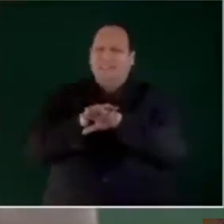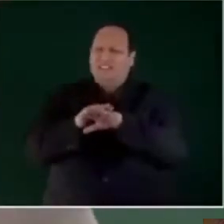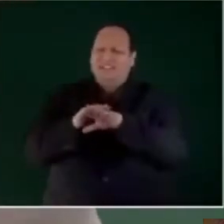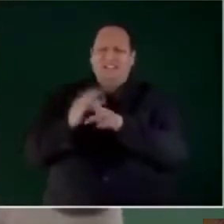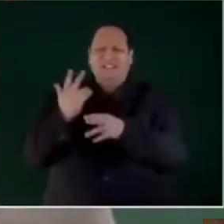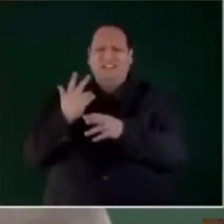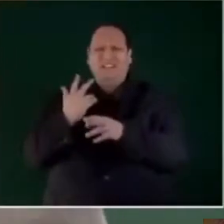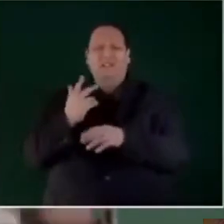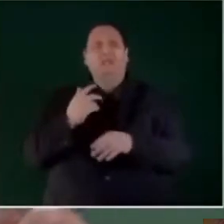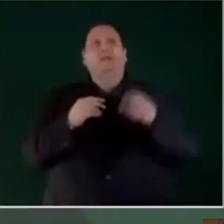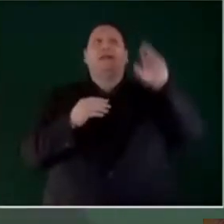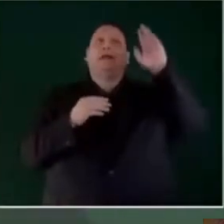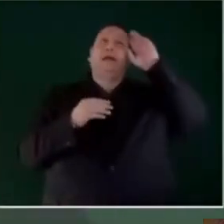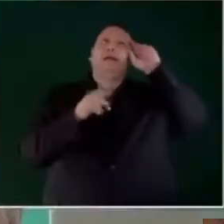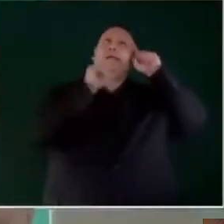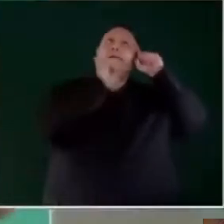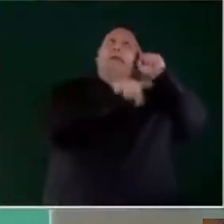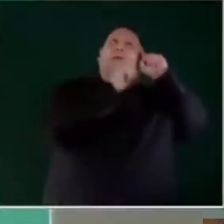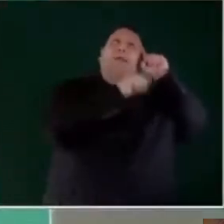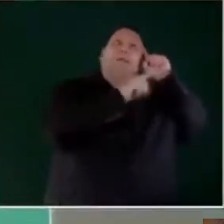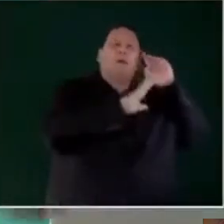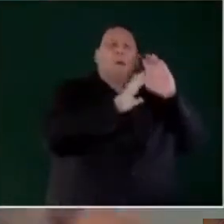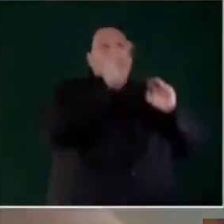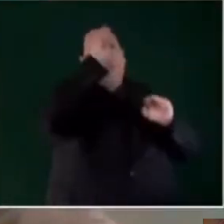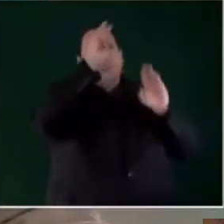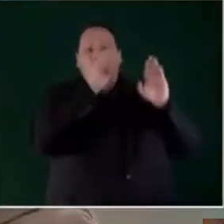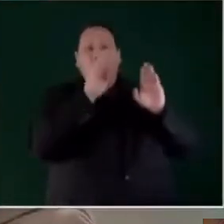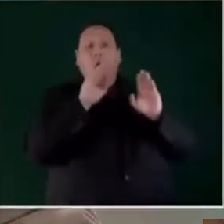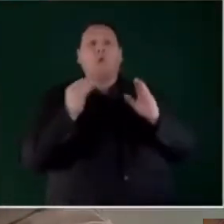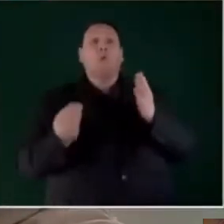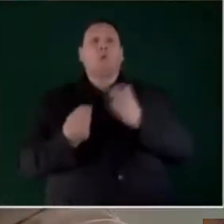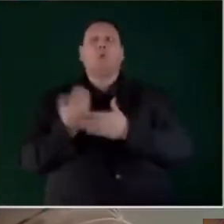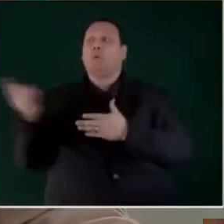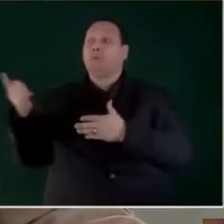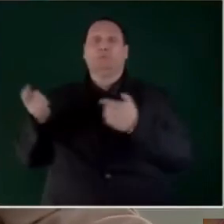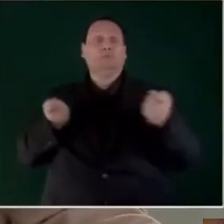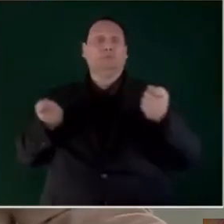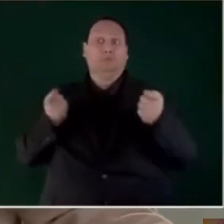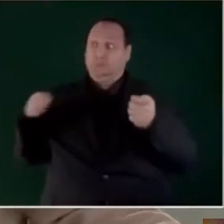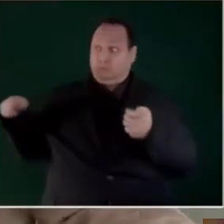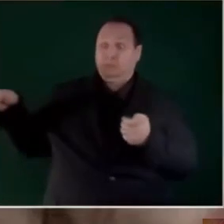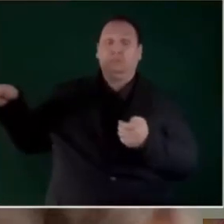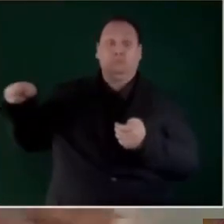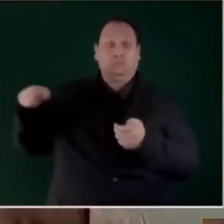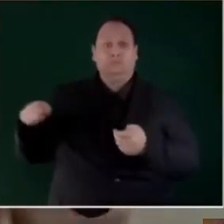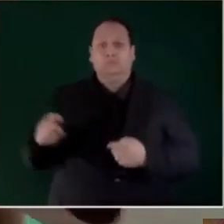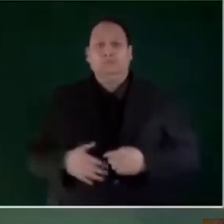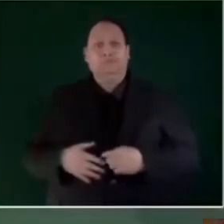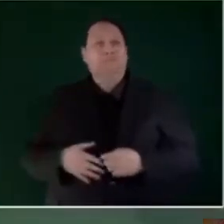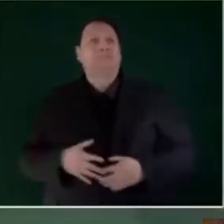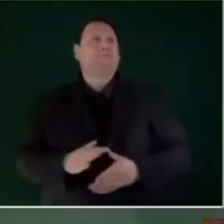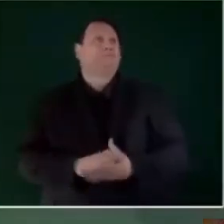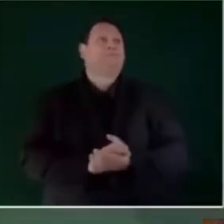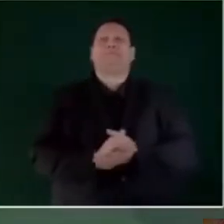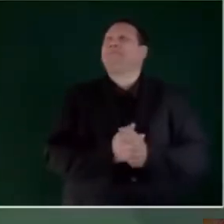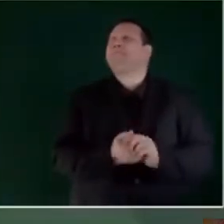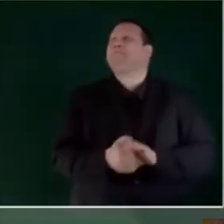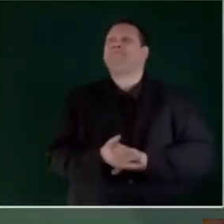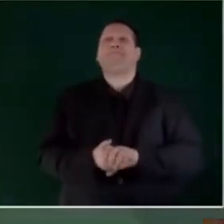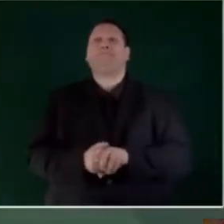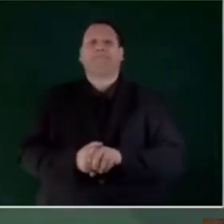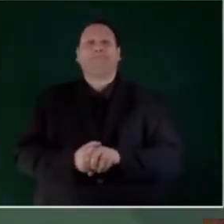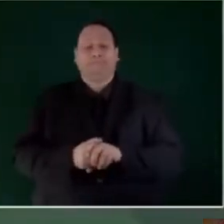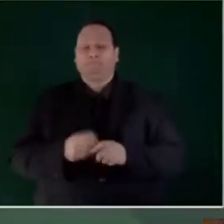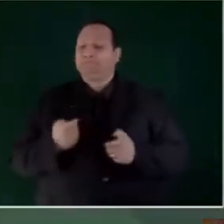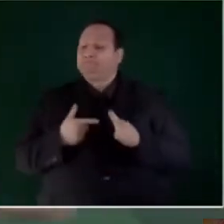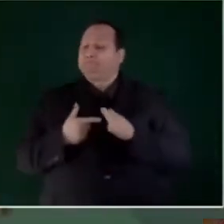No seguir pensando igual. Y también los nuevos dirigentes que no estén buscando quedarse en